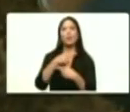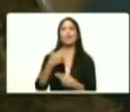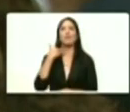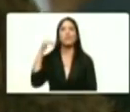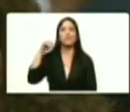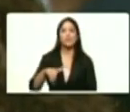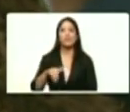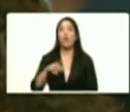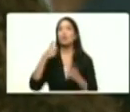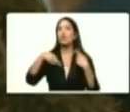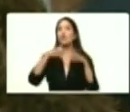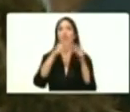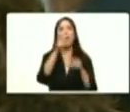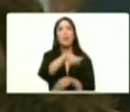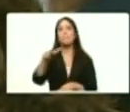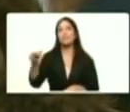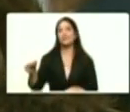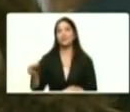Toda esa gente se seca.